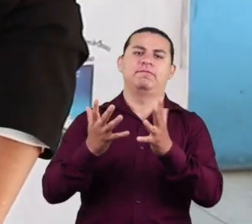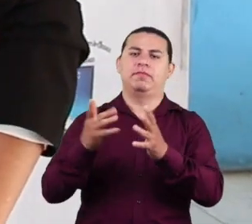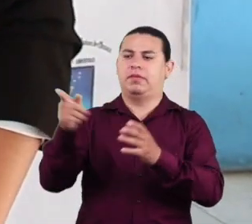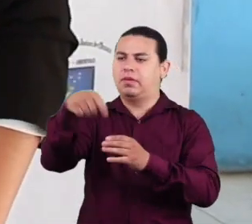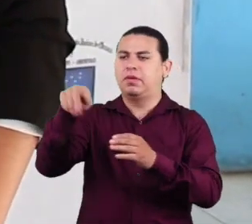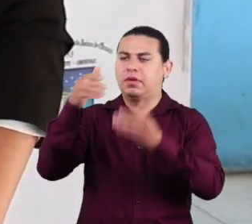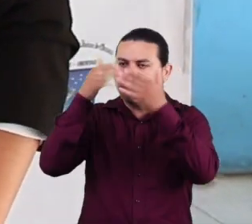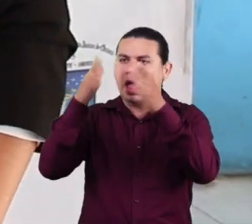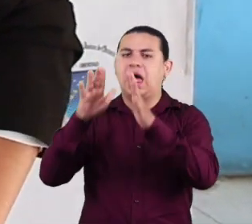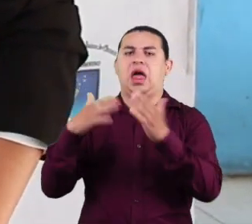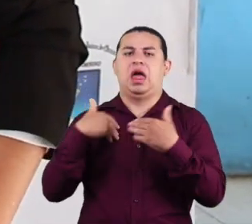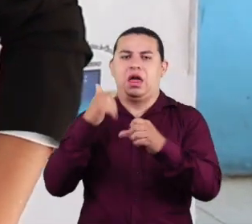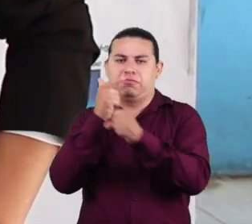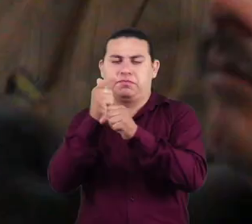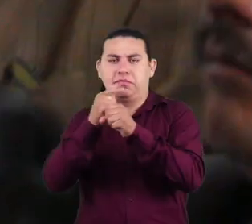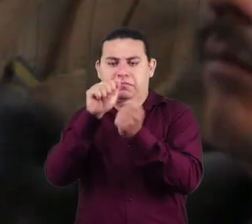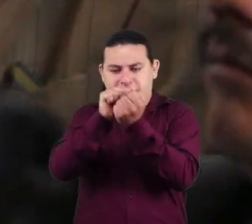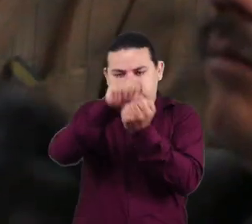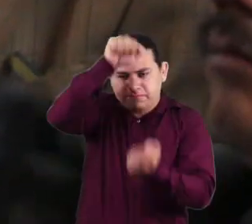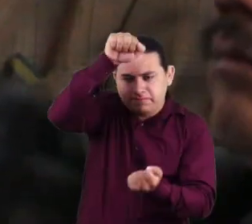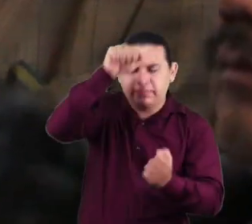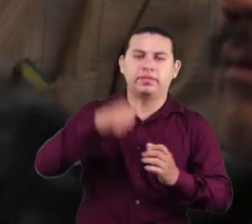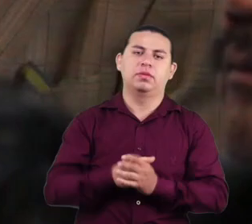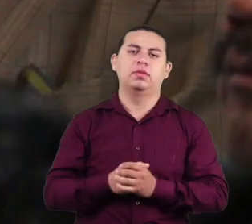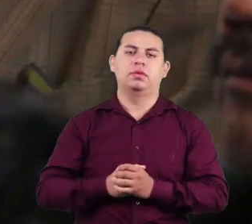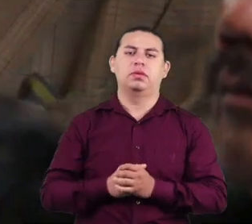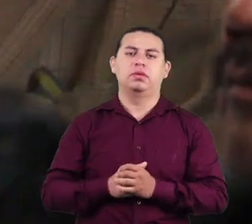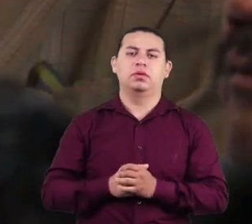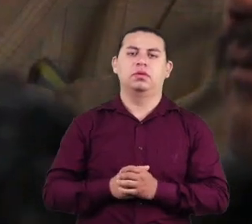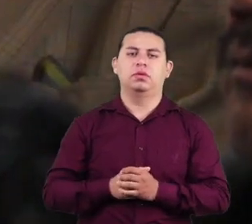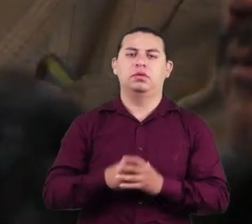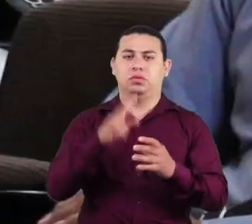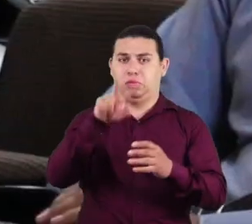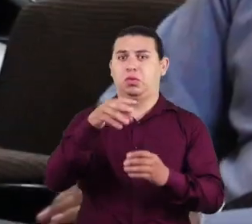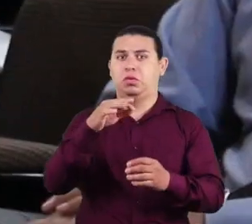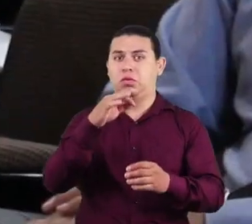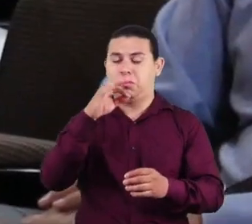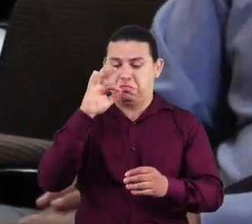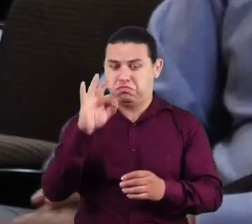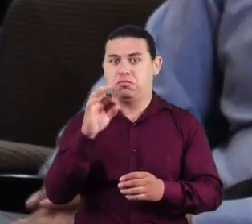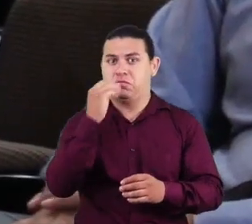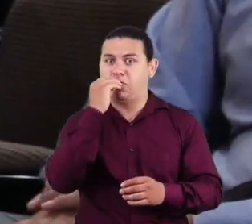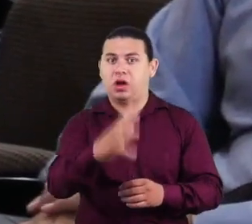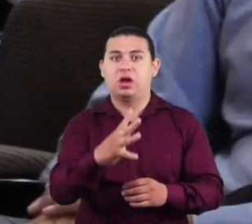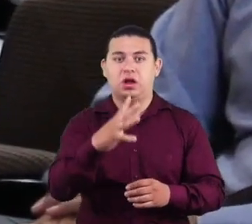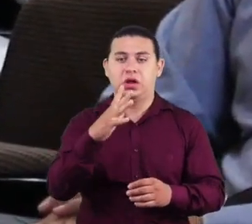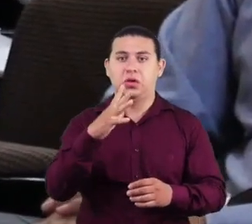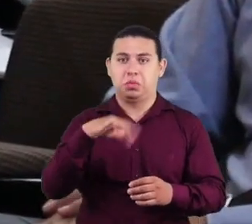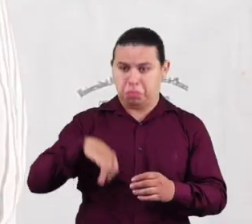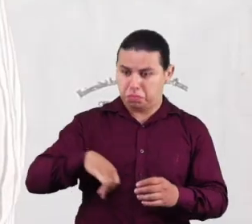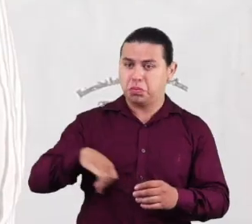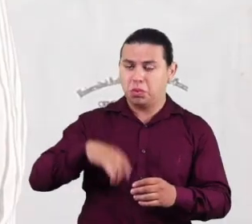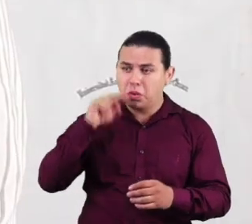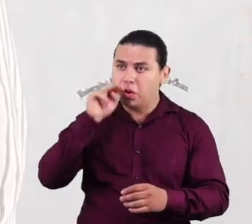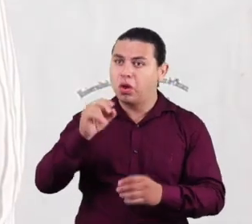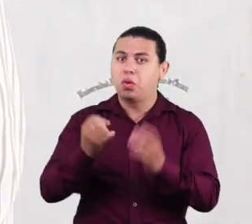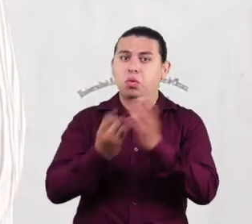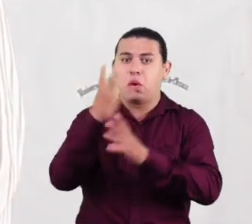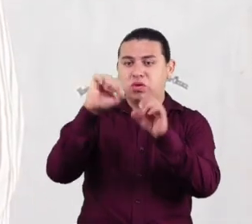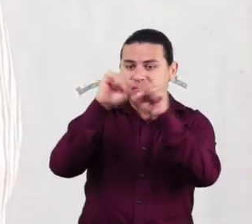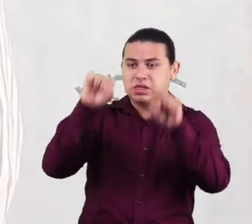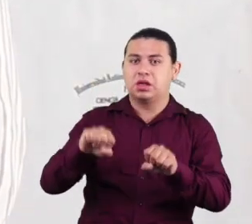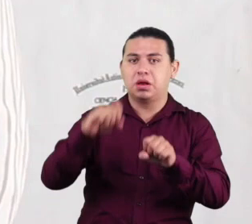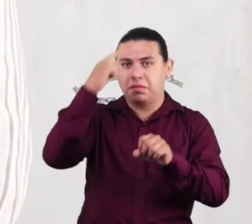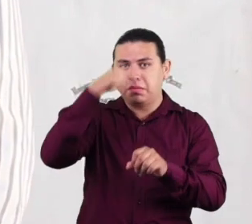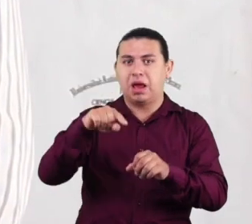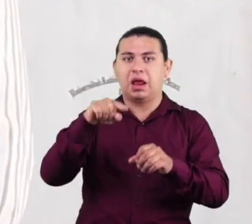el doctor Ricardo Ojeda Borges. Creo que son demasiado buenas e interesantes en el marco de este nuevo sistema